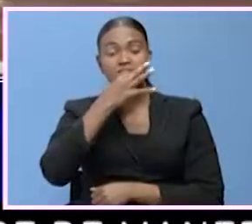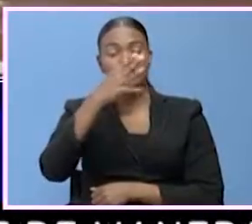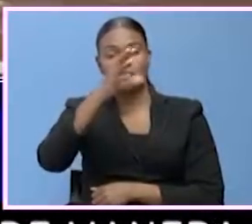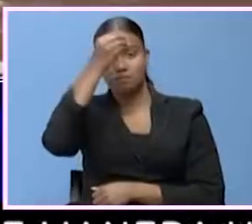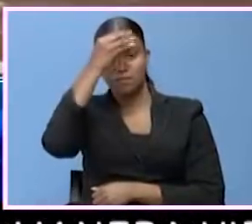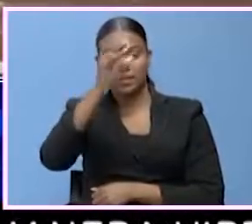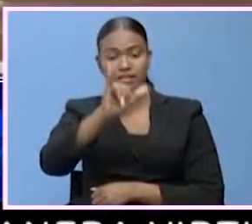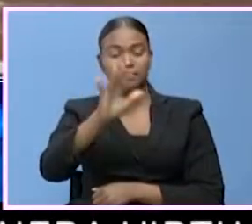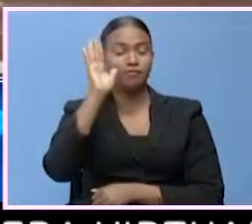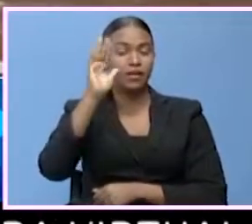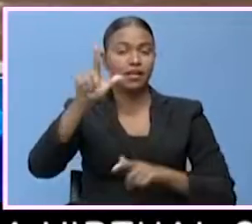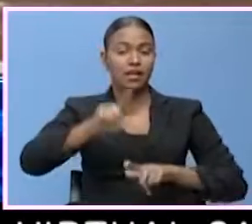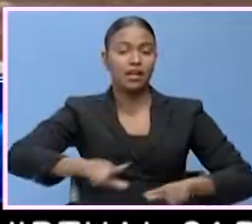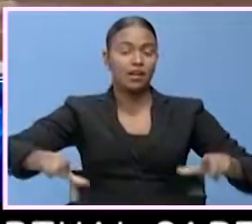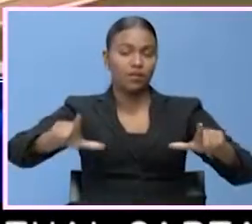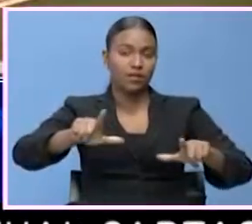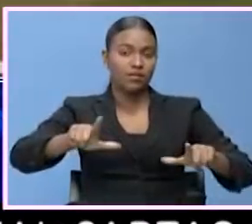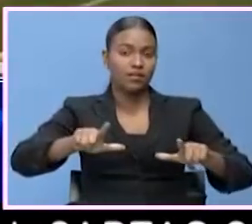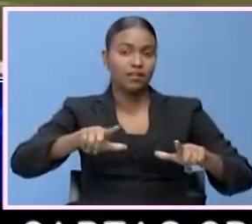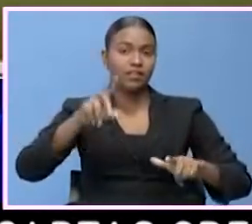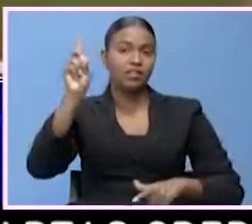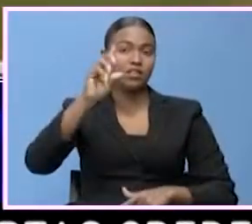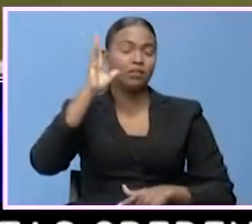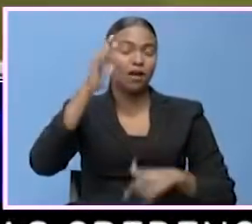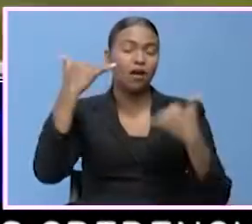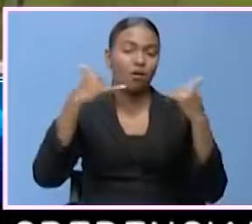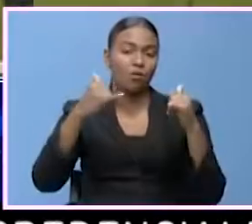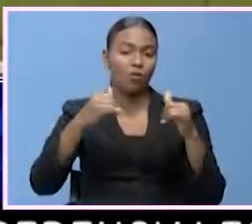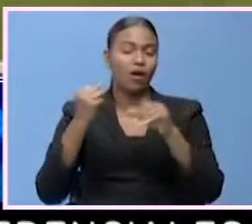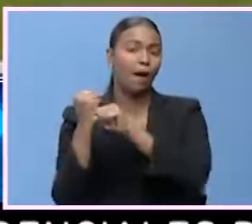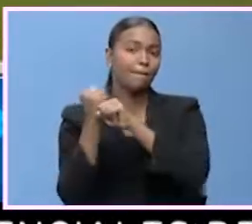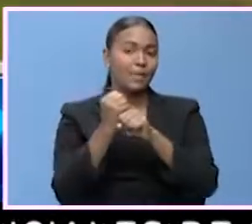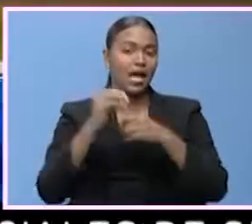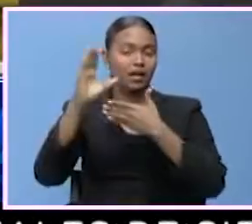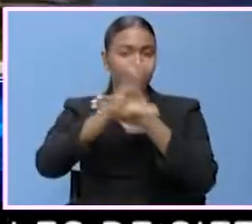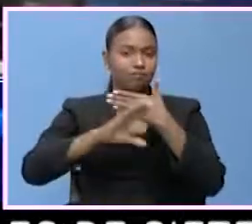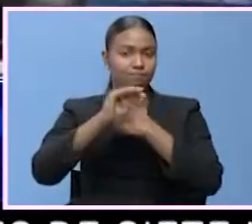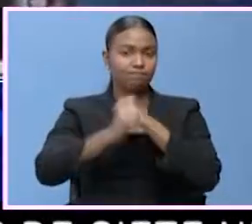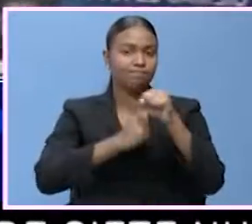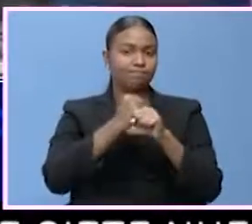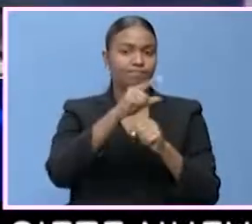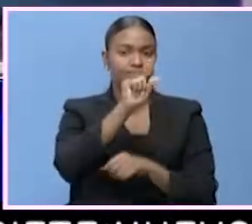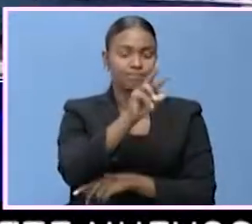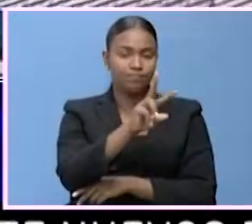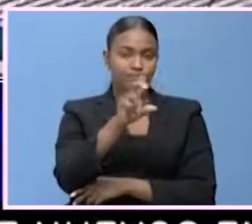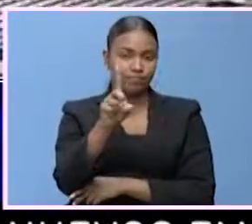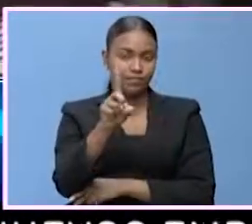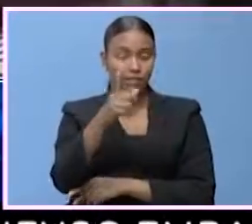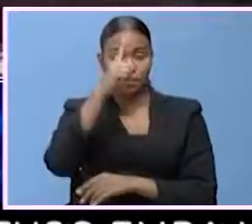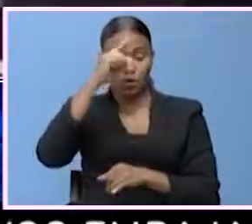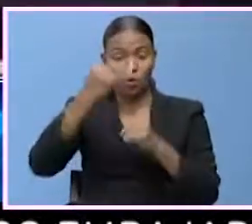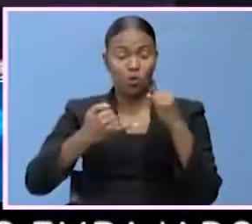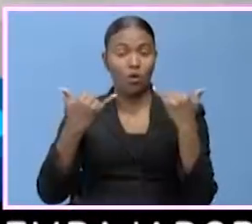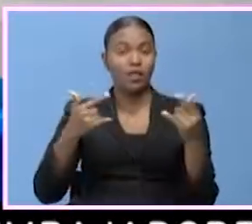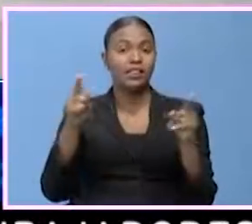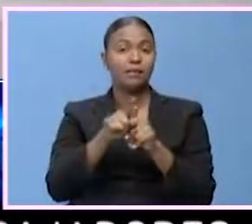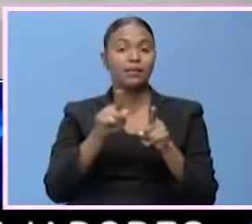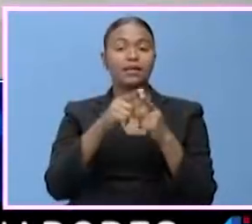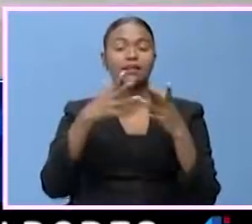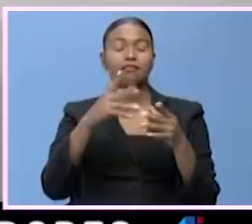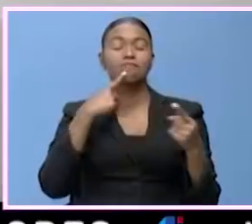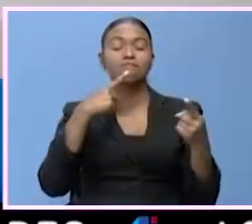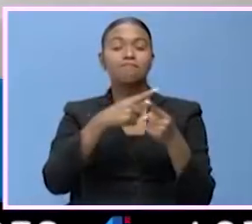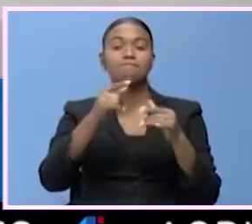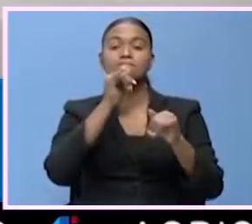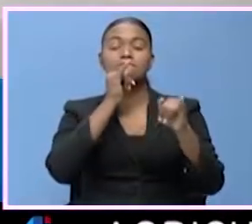confirmando que este será el escenario de la Serie del Caribe 2021. Por último, hoy también fue anunciado